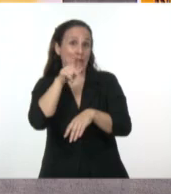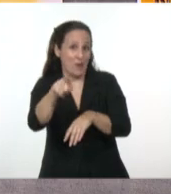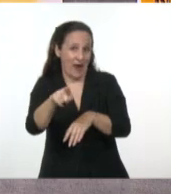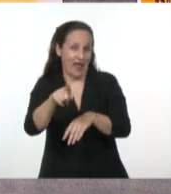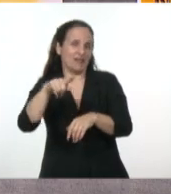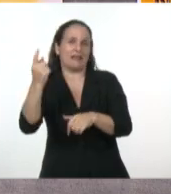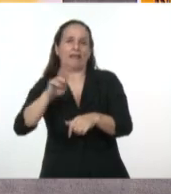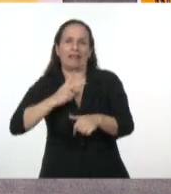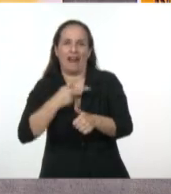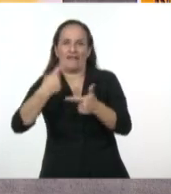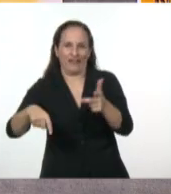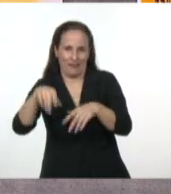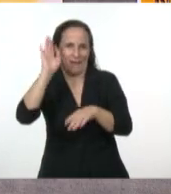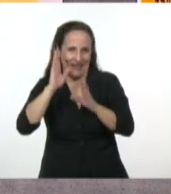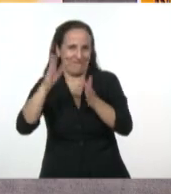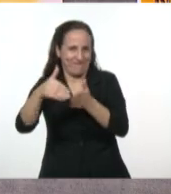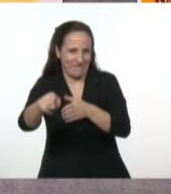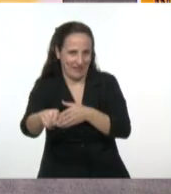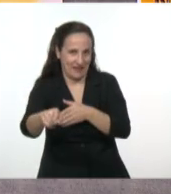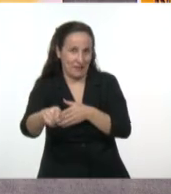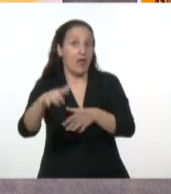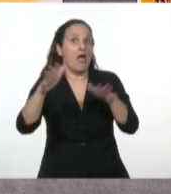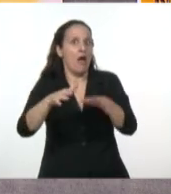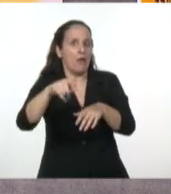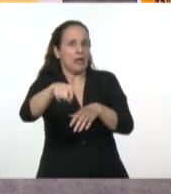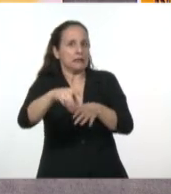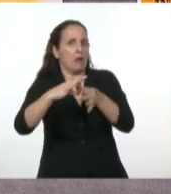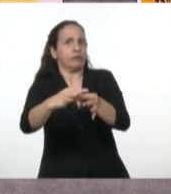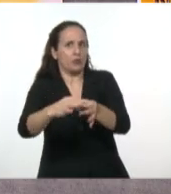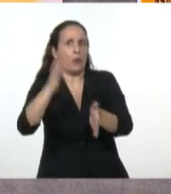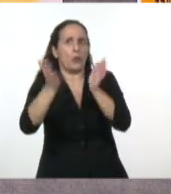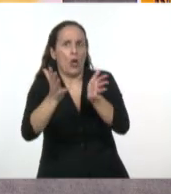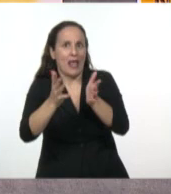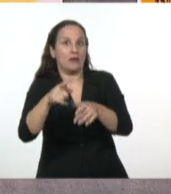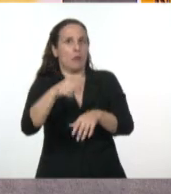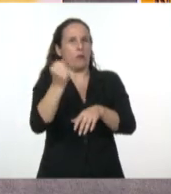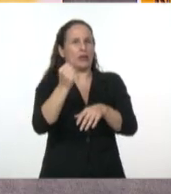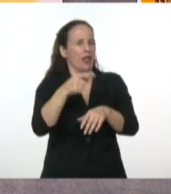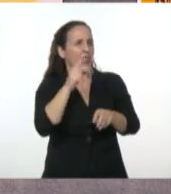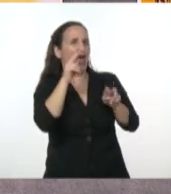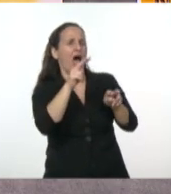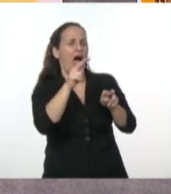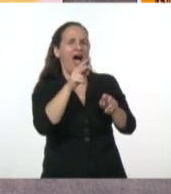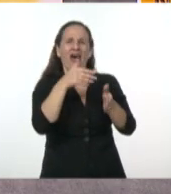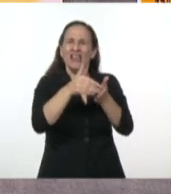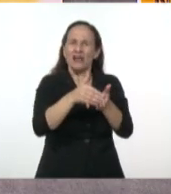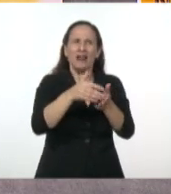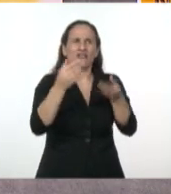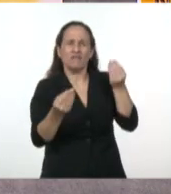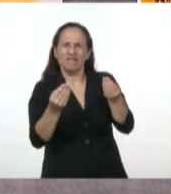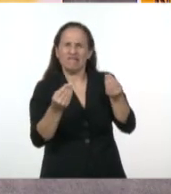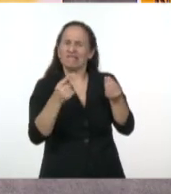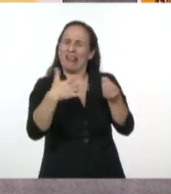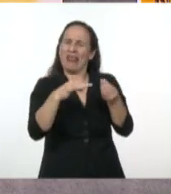en actos de violencia. Y por eso es que es importante detectar los estereotipos, los prejuicios y toda esta discriminación que se arma en torno a